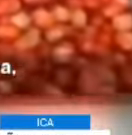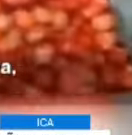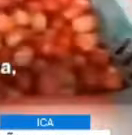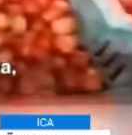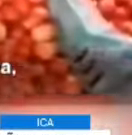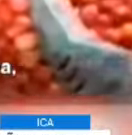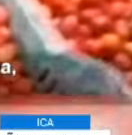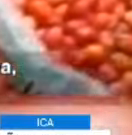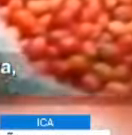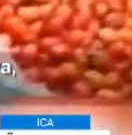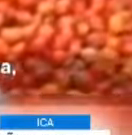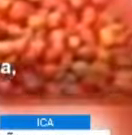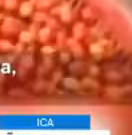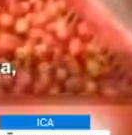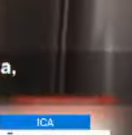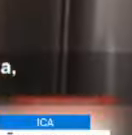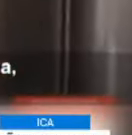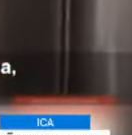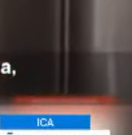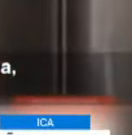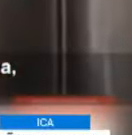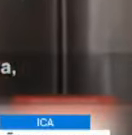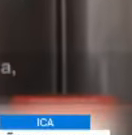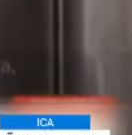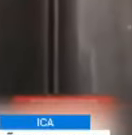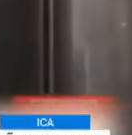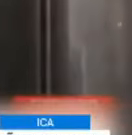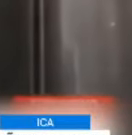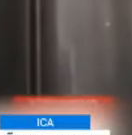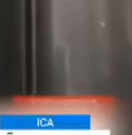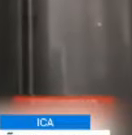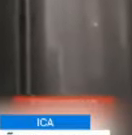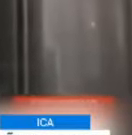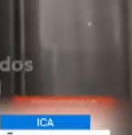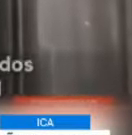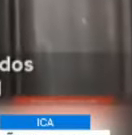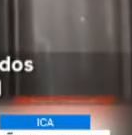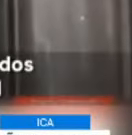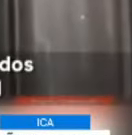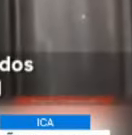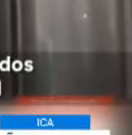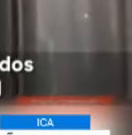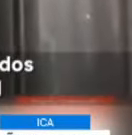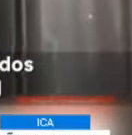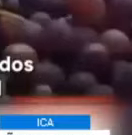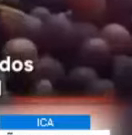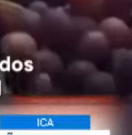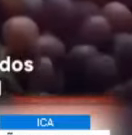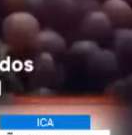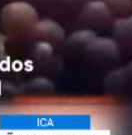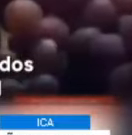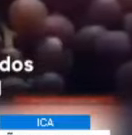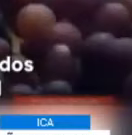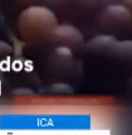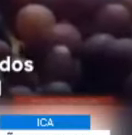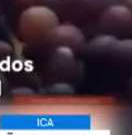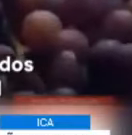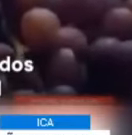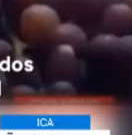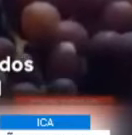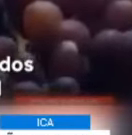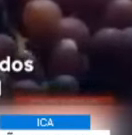mandarina, miski rurukunamanta empresa yuskuna willakamuskankuman jinaja alcoholja manam makima